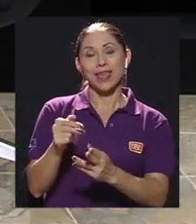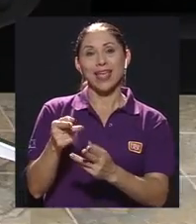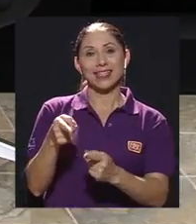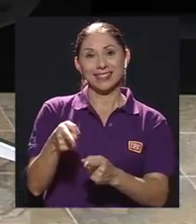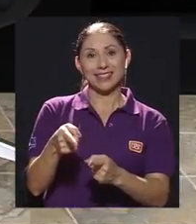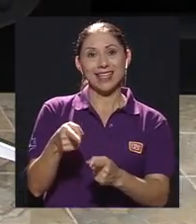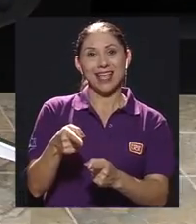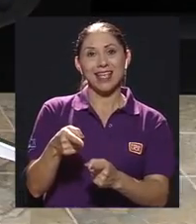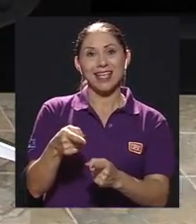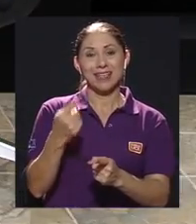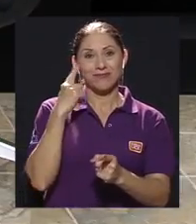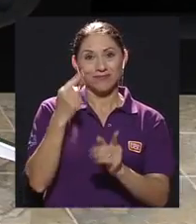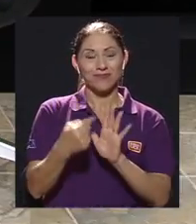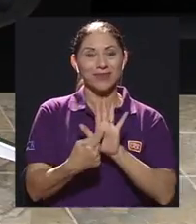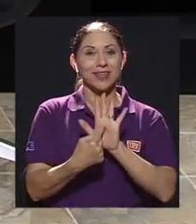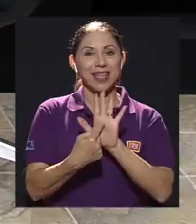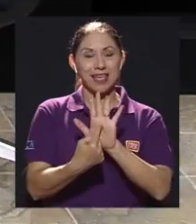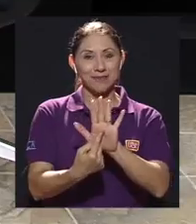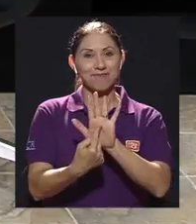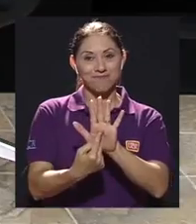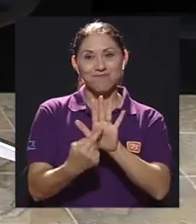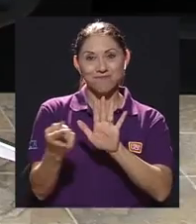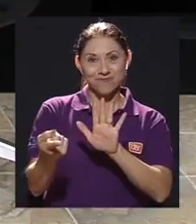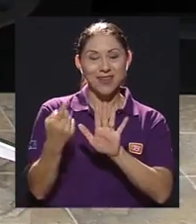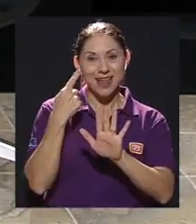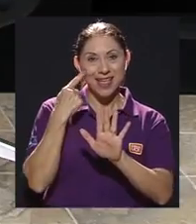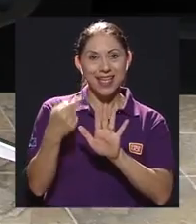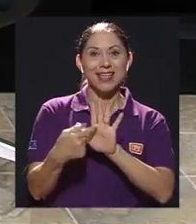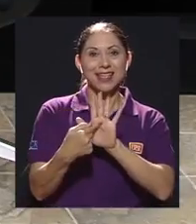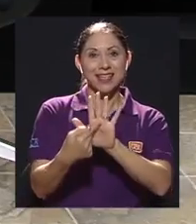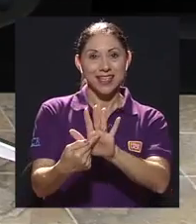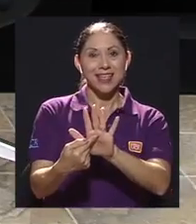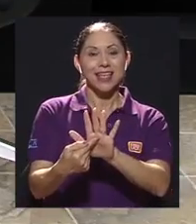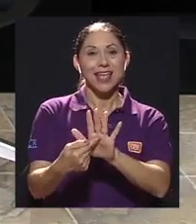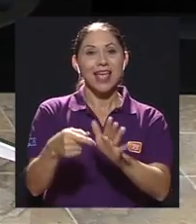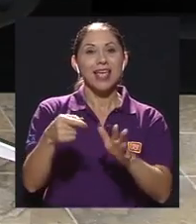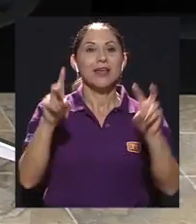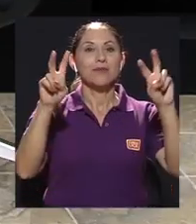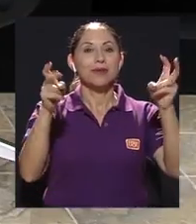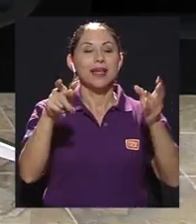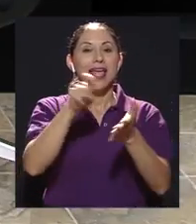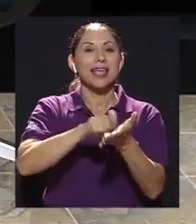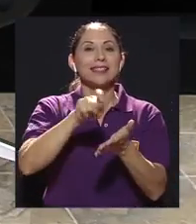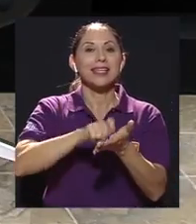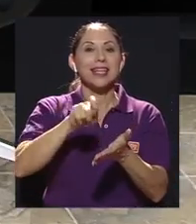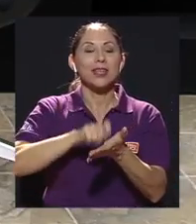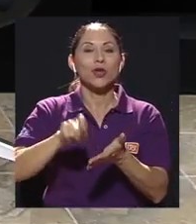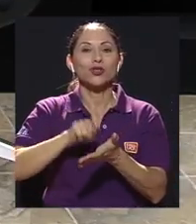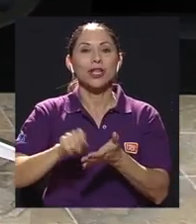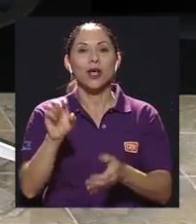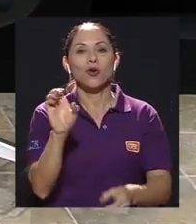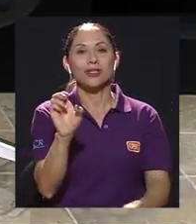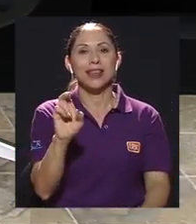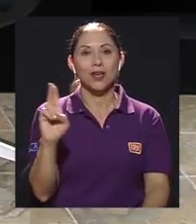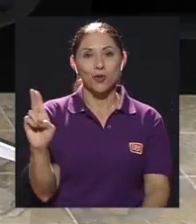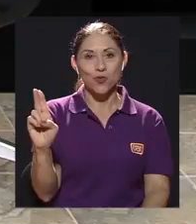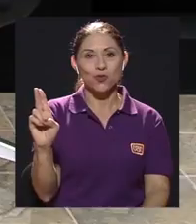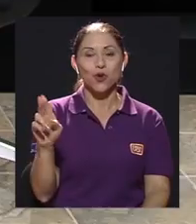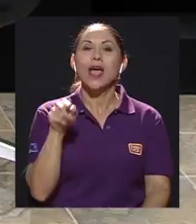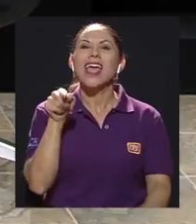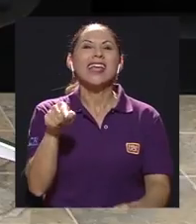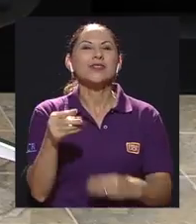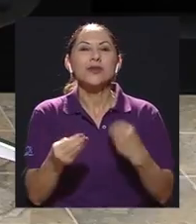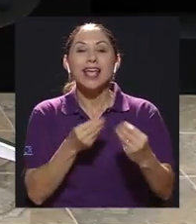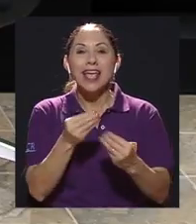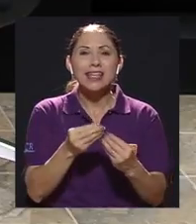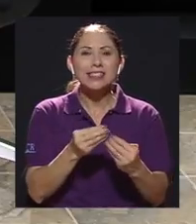que tiene precisamente, tenés precisamente en las manos, Escritos de Constantino Urcullo, es una